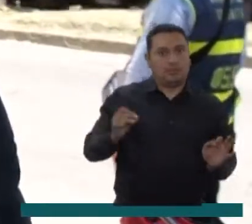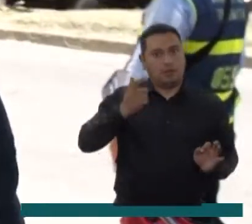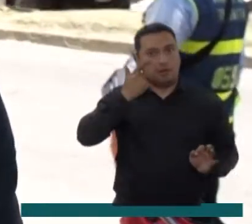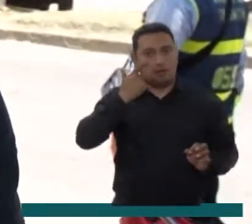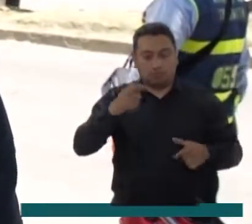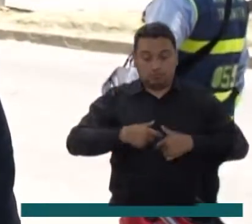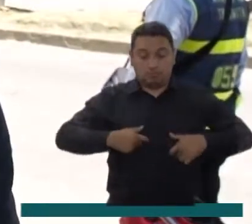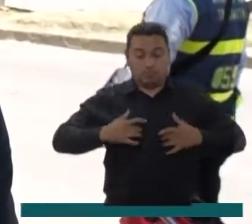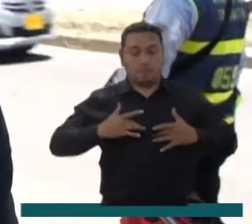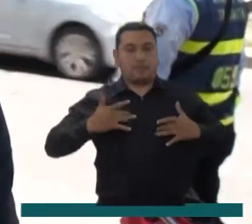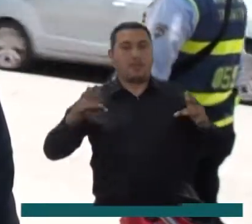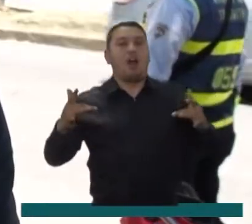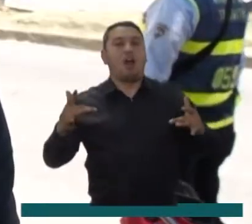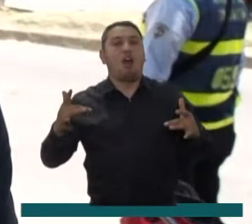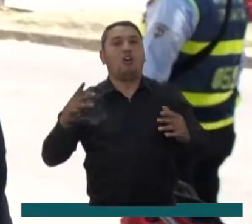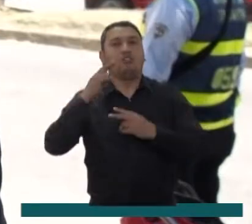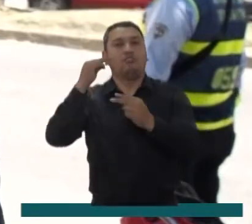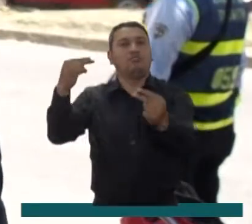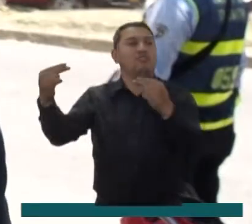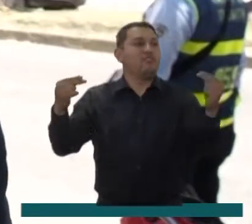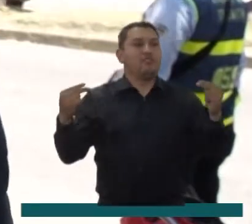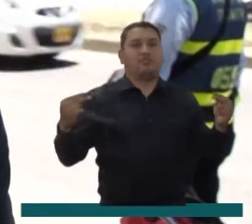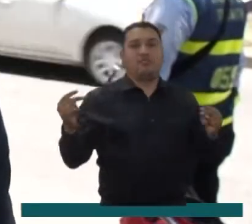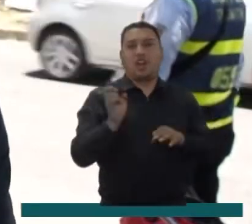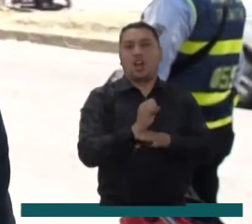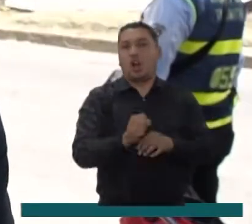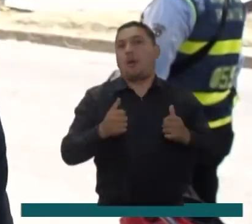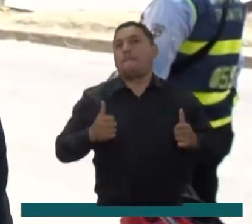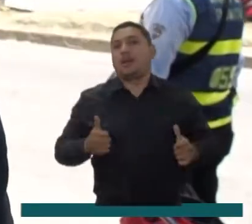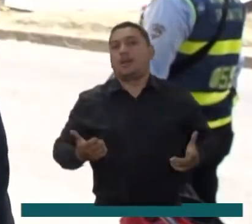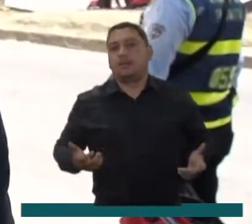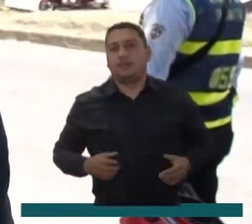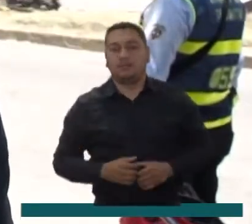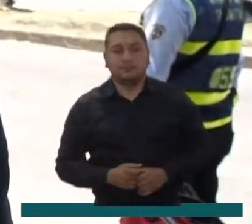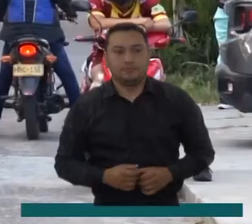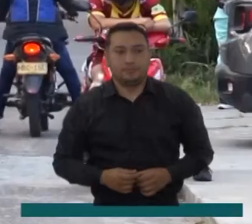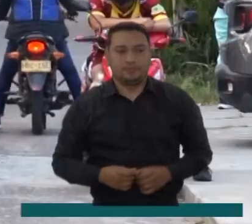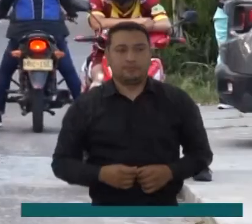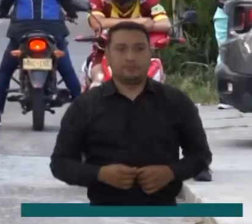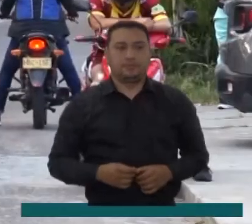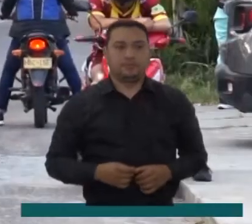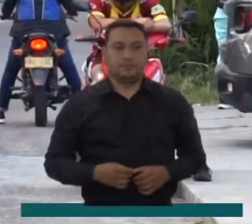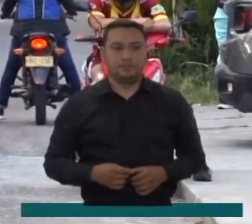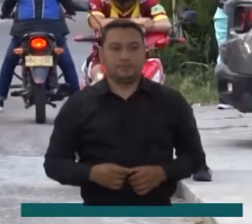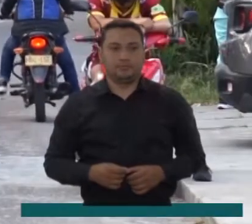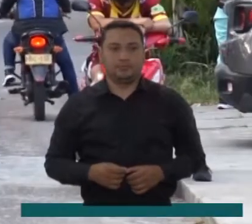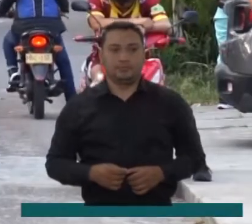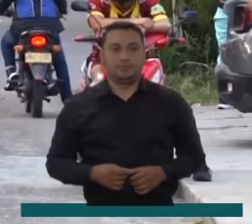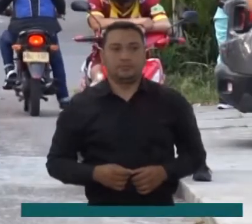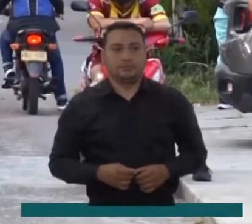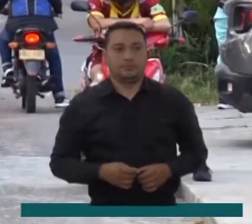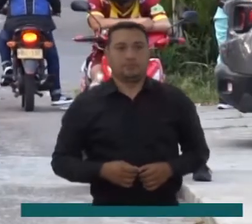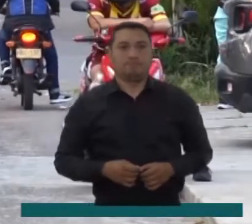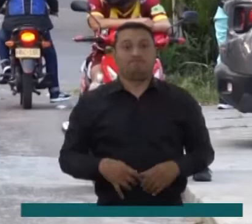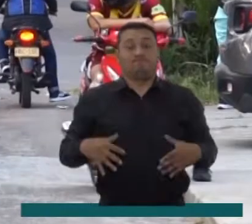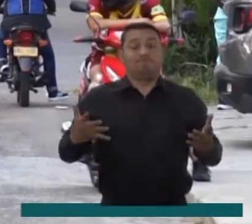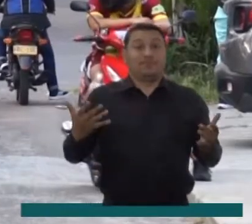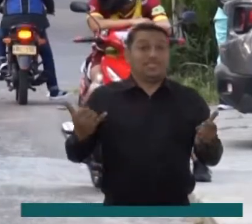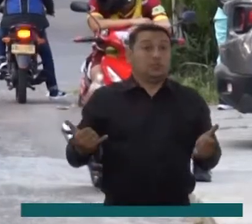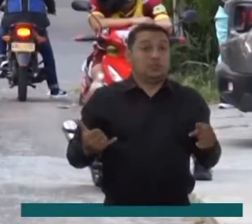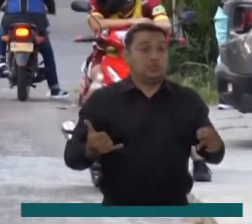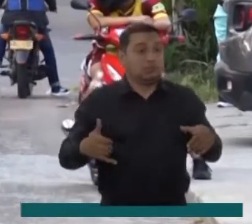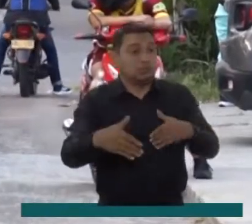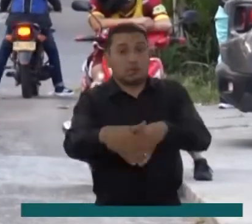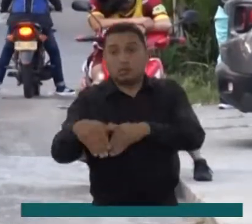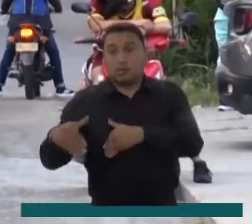que tenga pues reconocimiento el vehículo en los horarios nocturnos. Por lo pronto, la realidad en las calles la